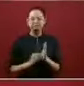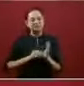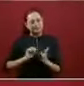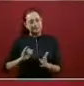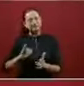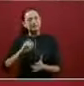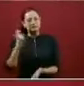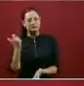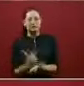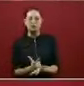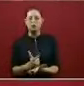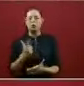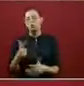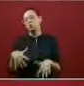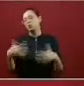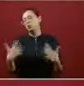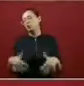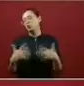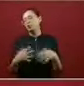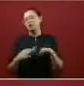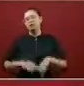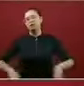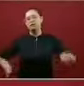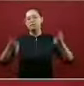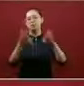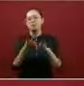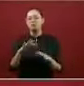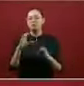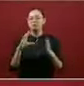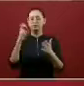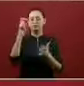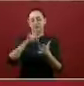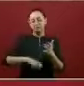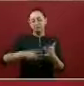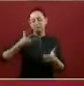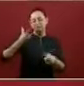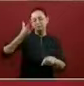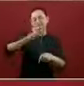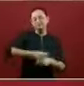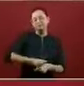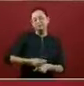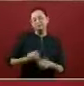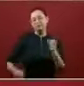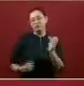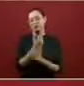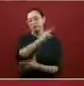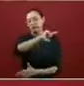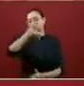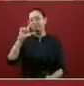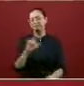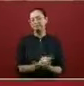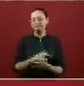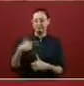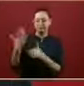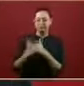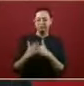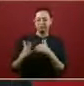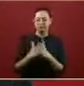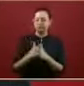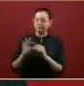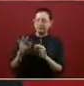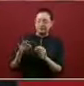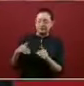está por terminar de aprobar en las legislaturas.